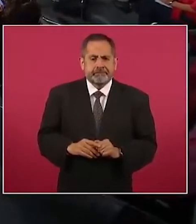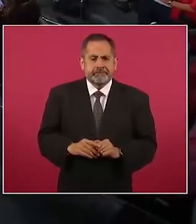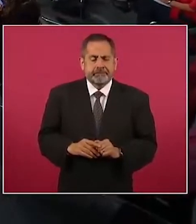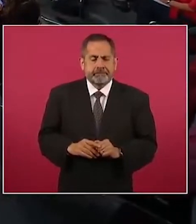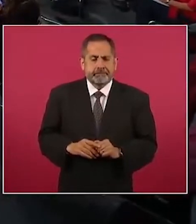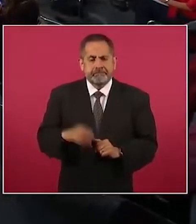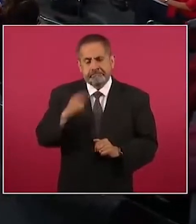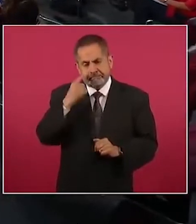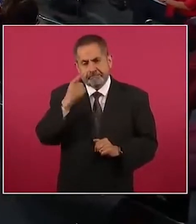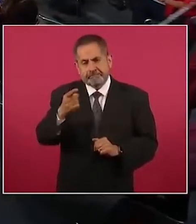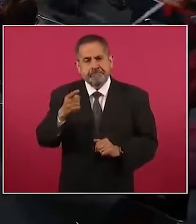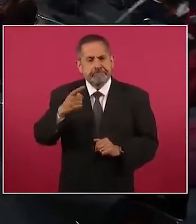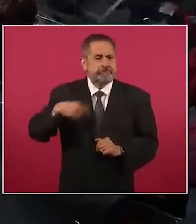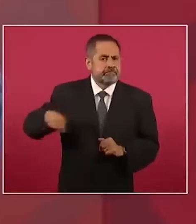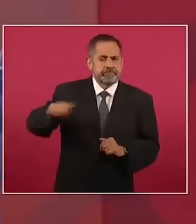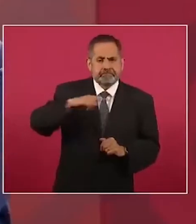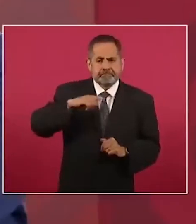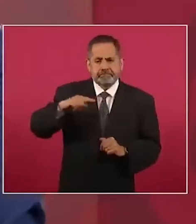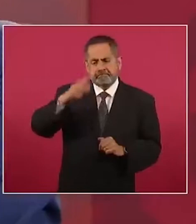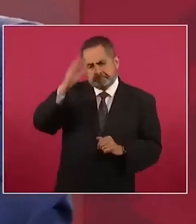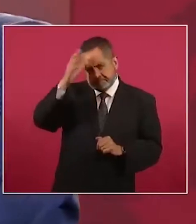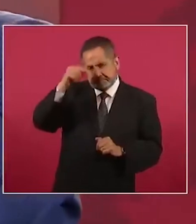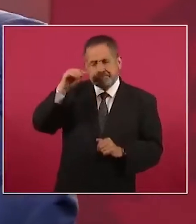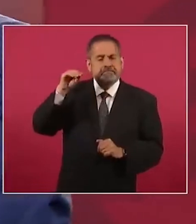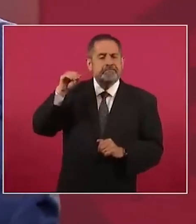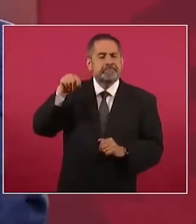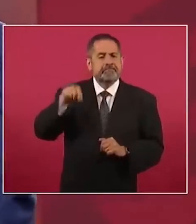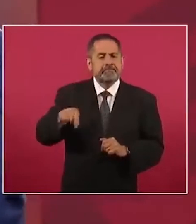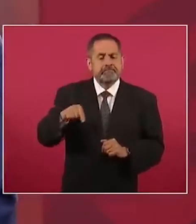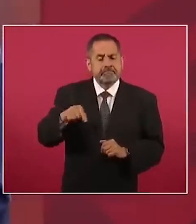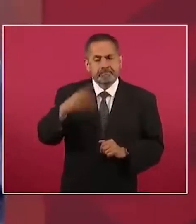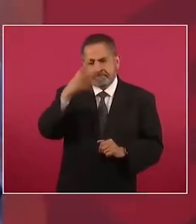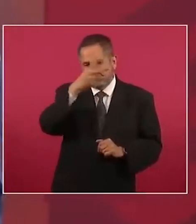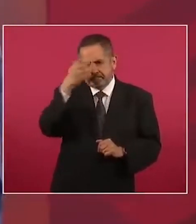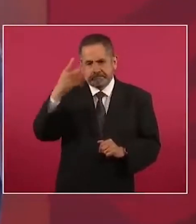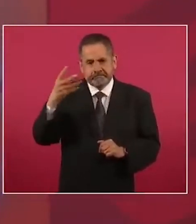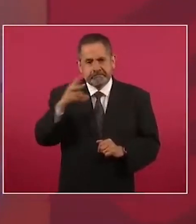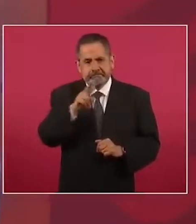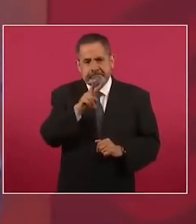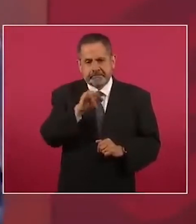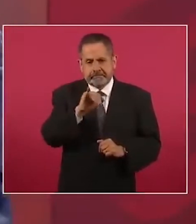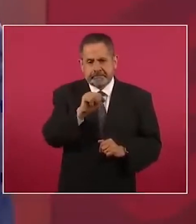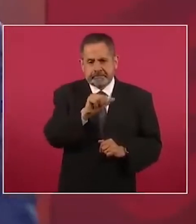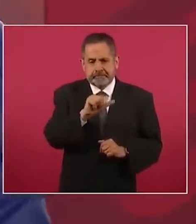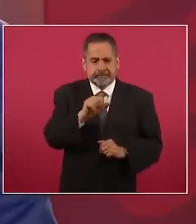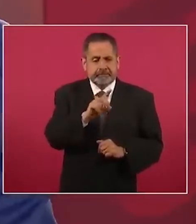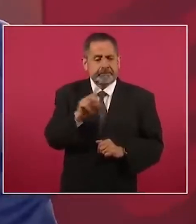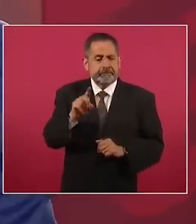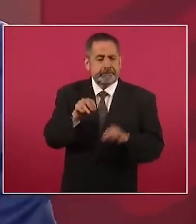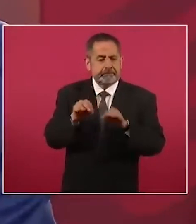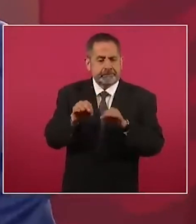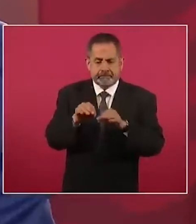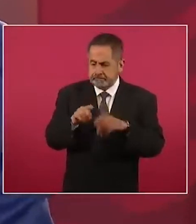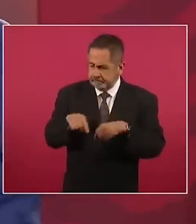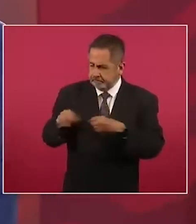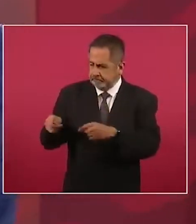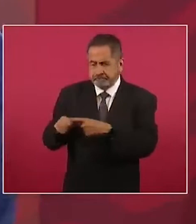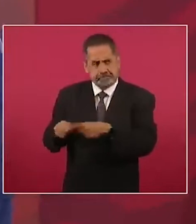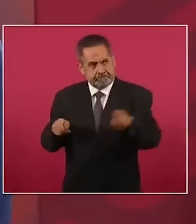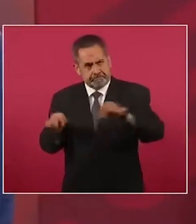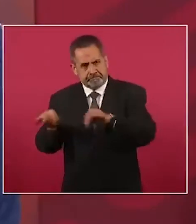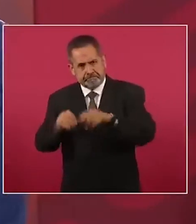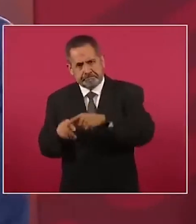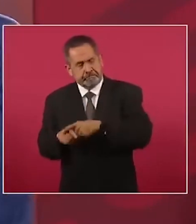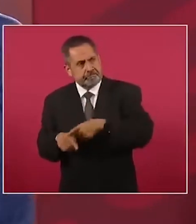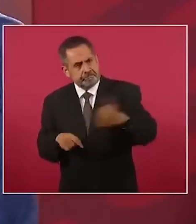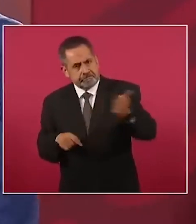vamos a ponerse de acuerdo sobre visas de trabajo no solo